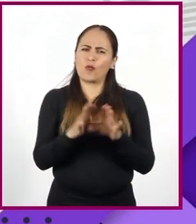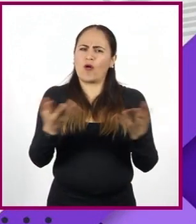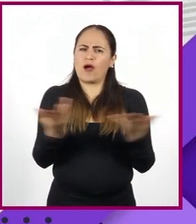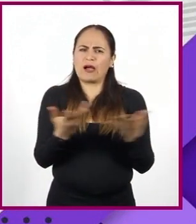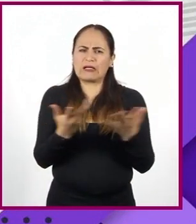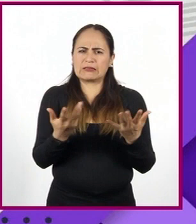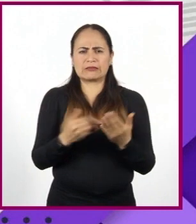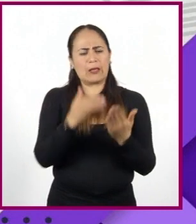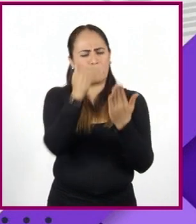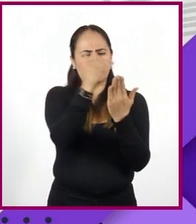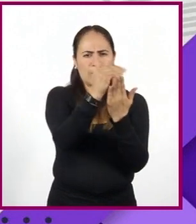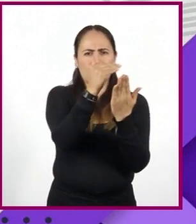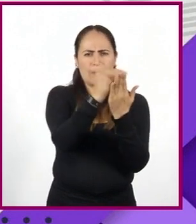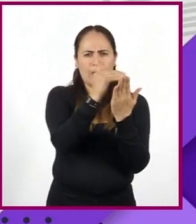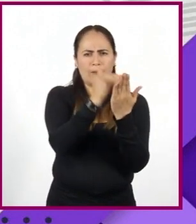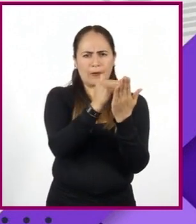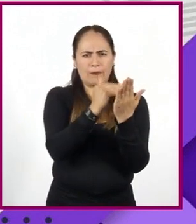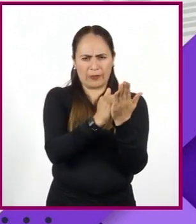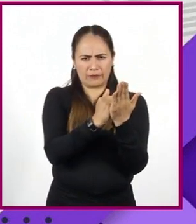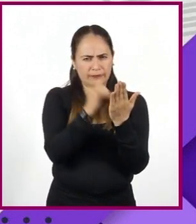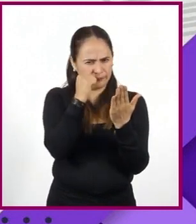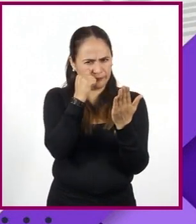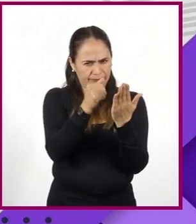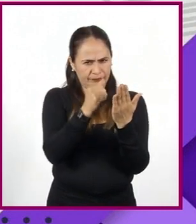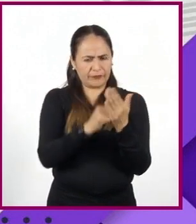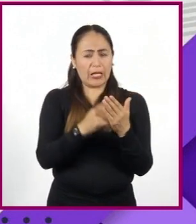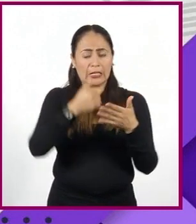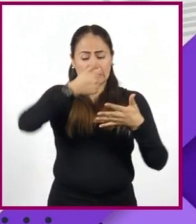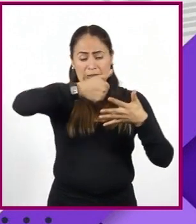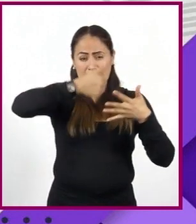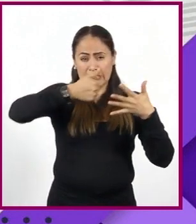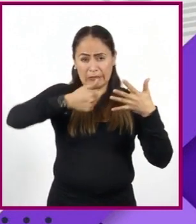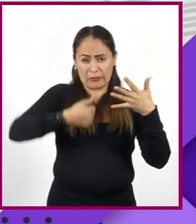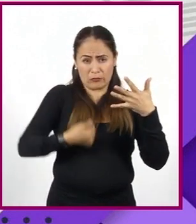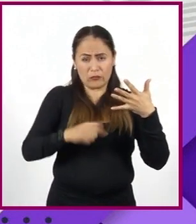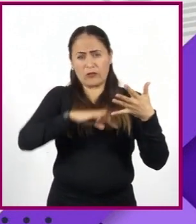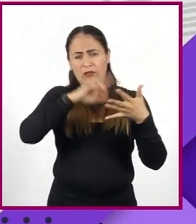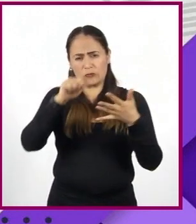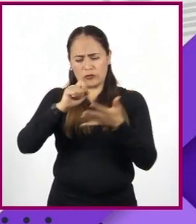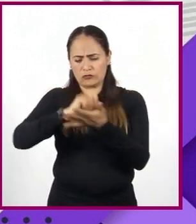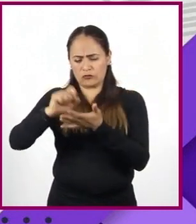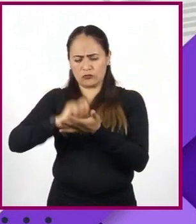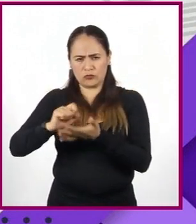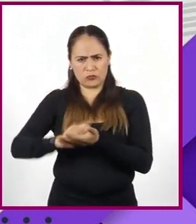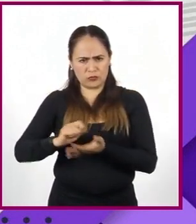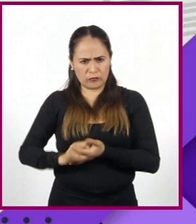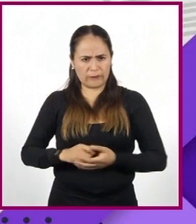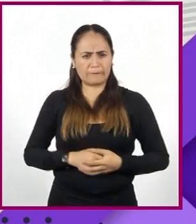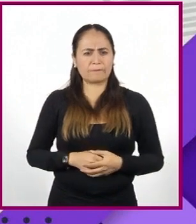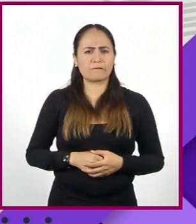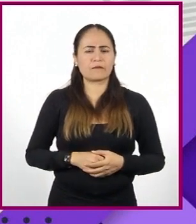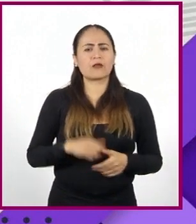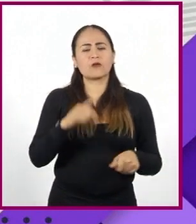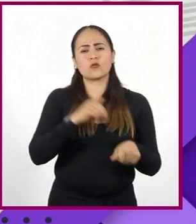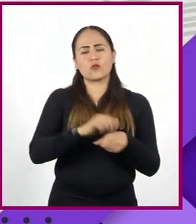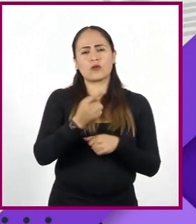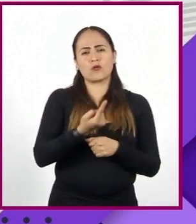seguir ciertos pasos. Pongan atención a cada uno y tomen notas al respecto. Paso